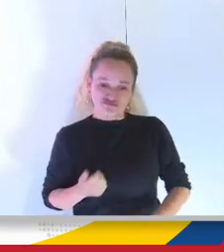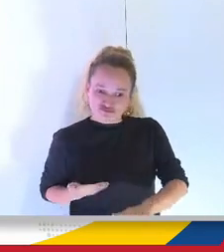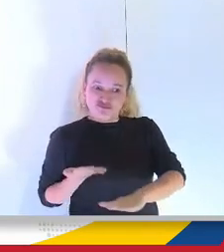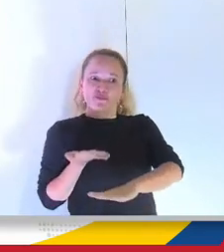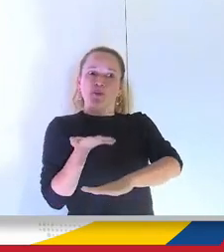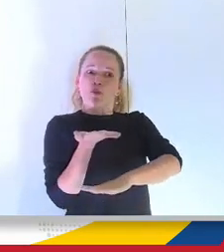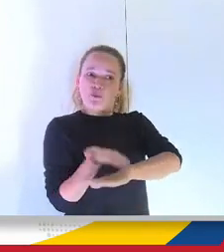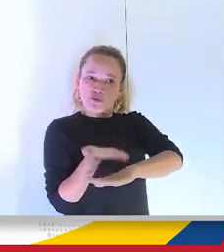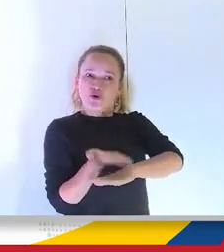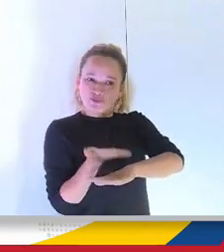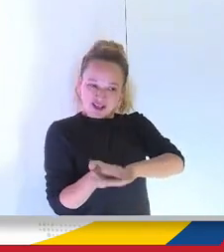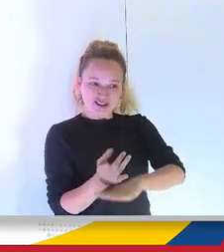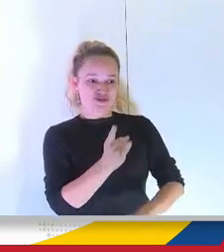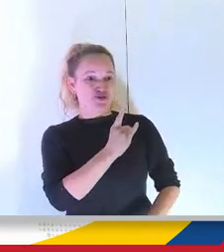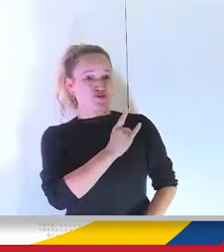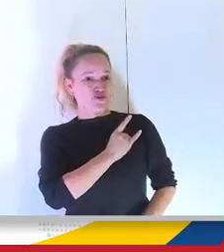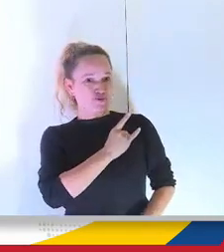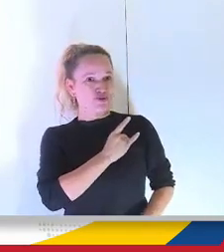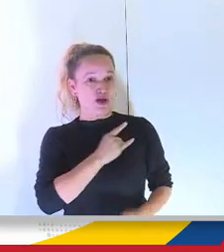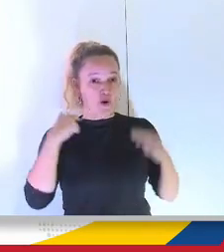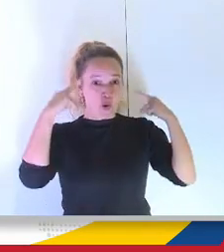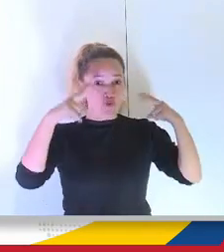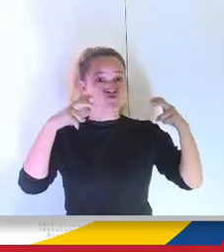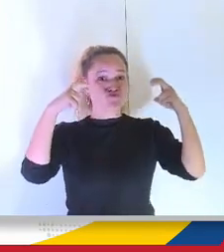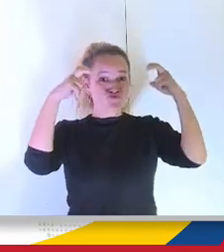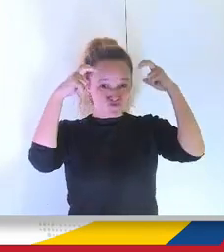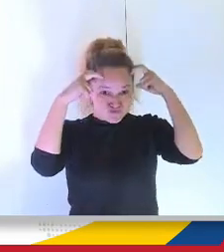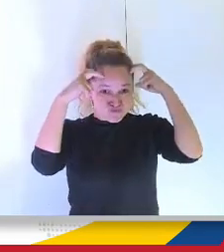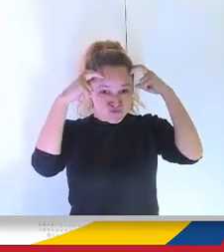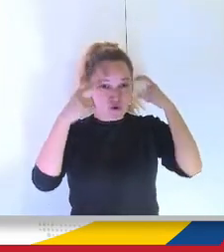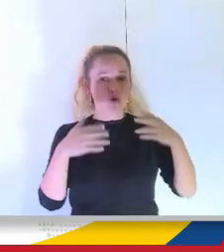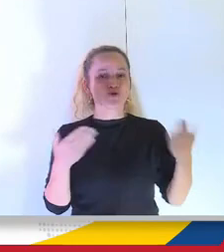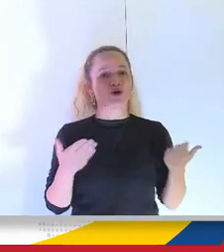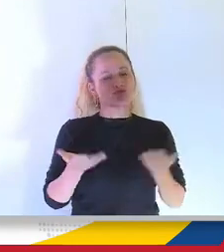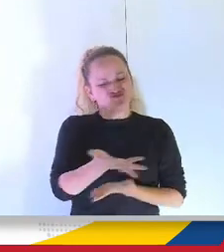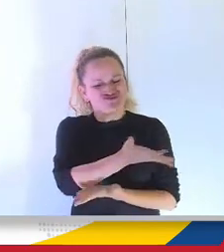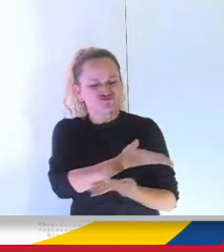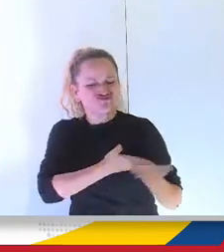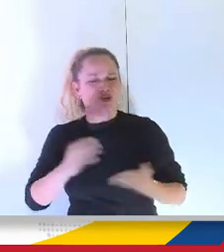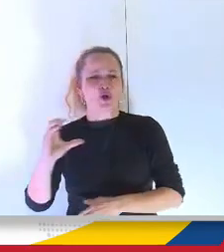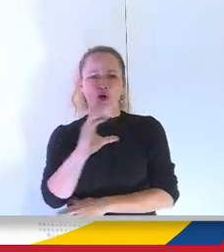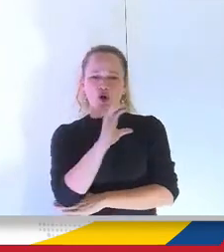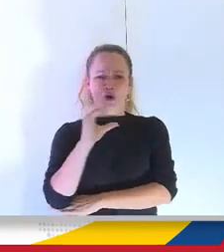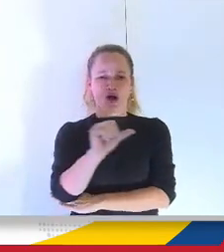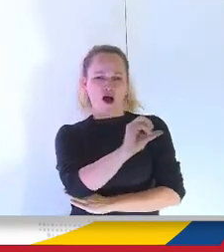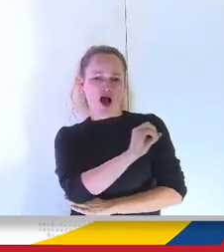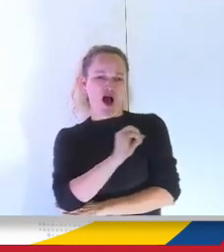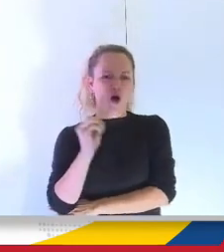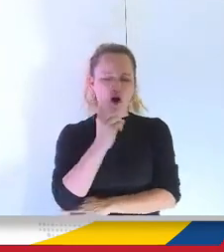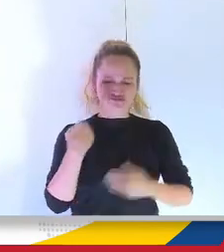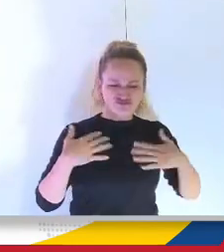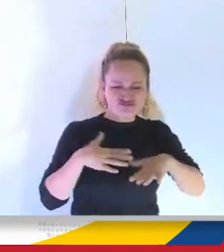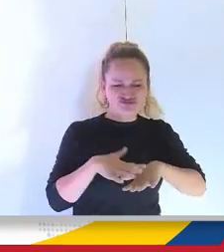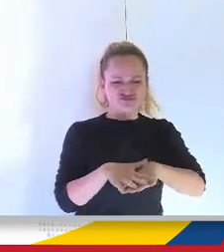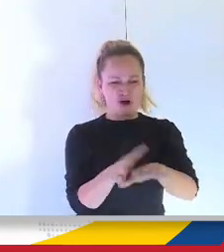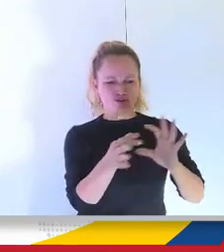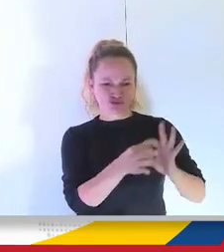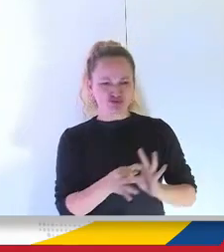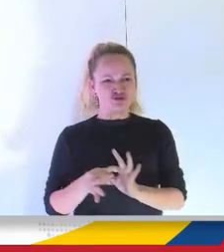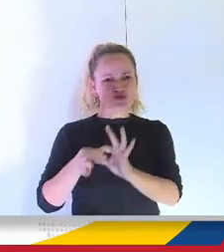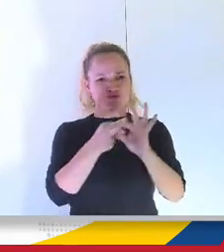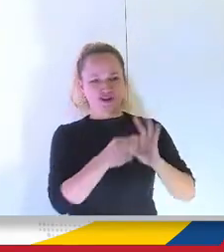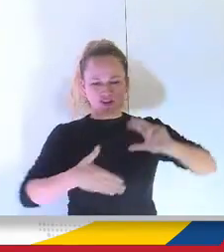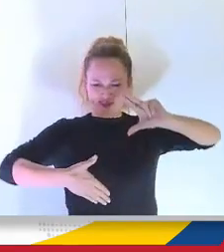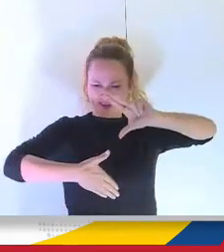una pluriversidad del conocimiento entre los colombianos, con los colombianos y con